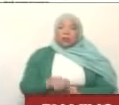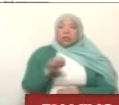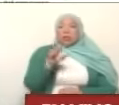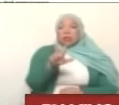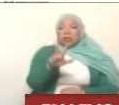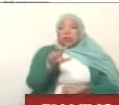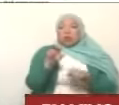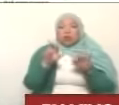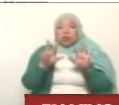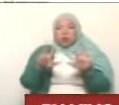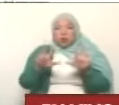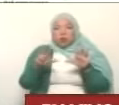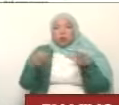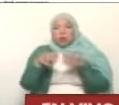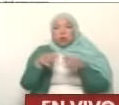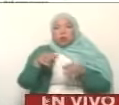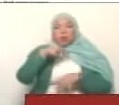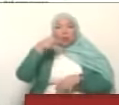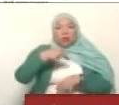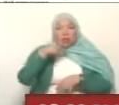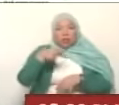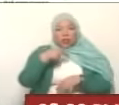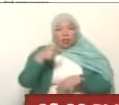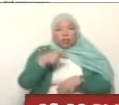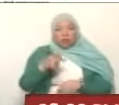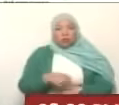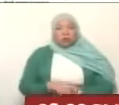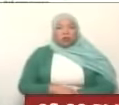38 partidos políticos,